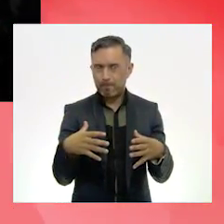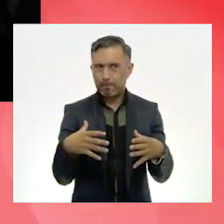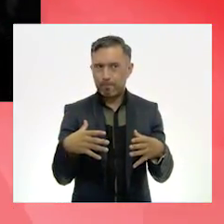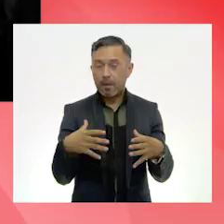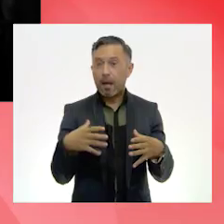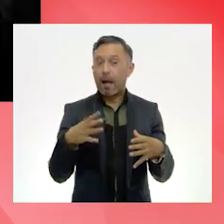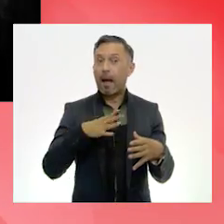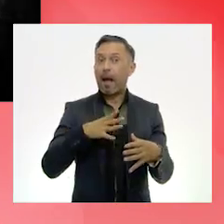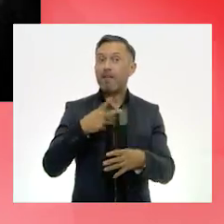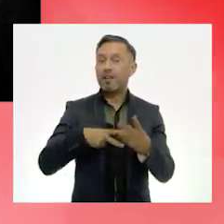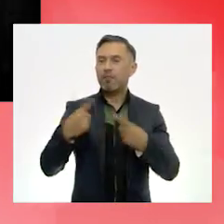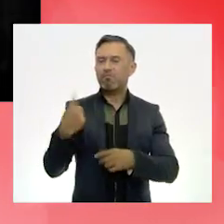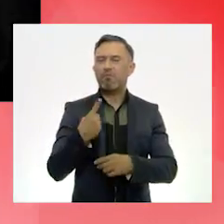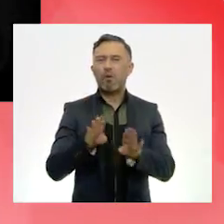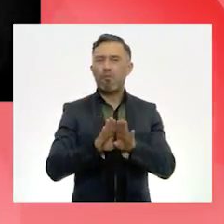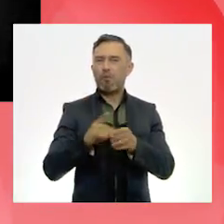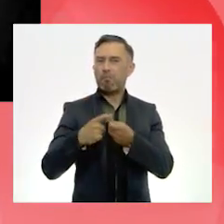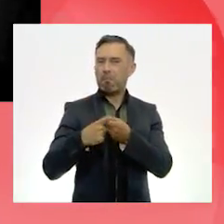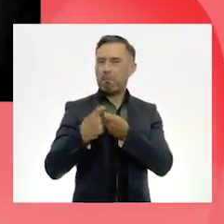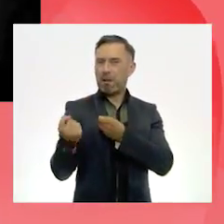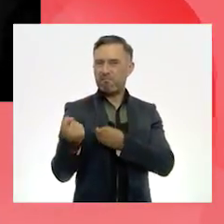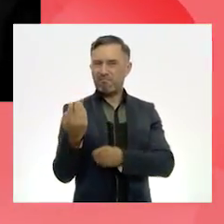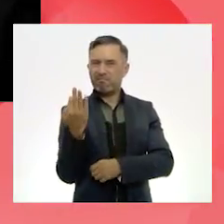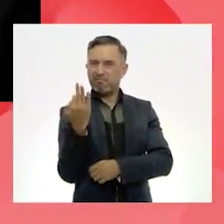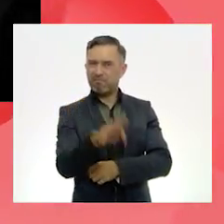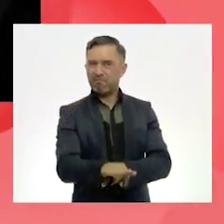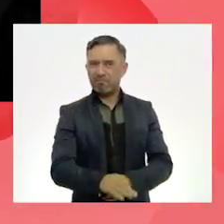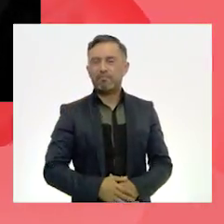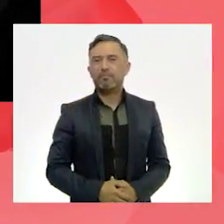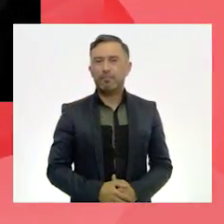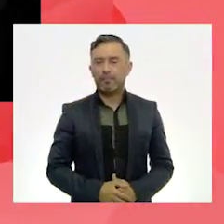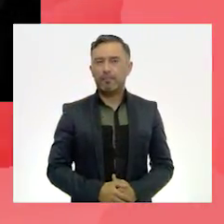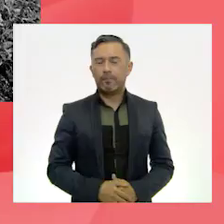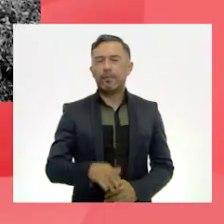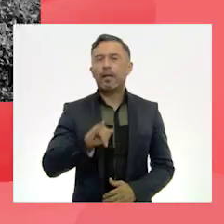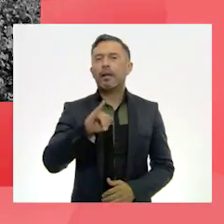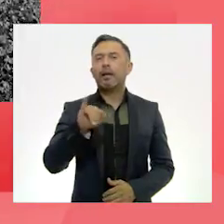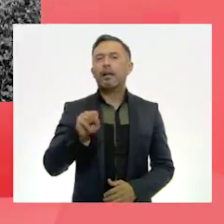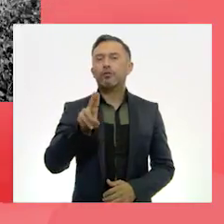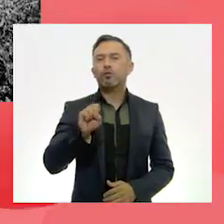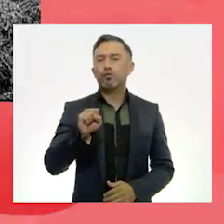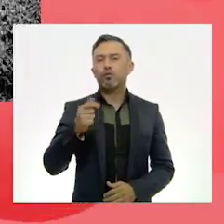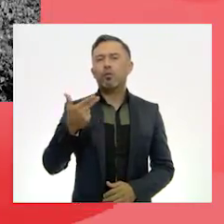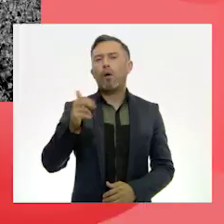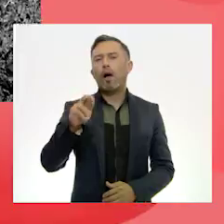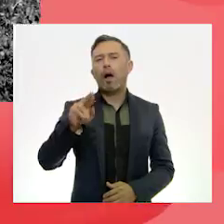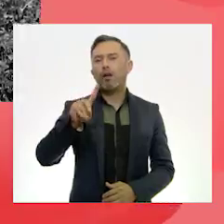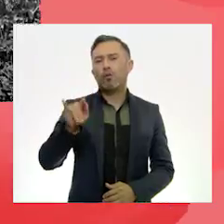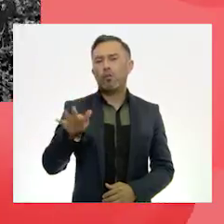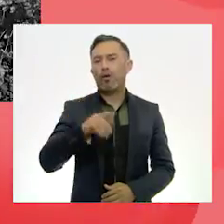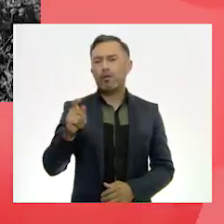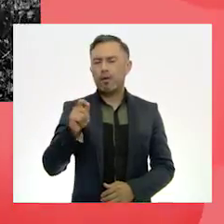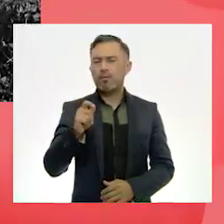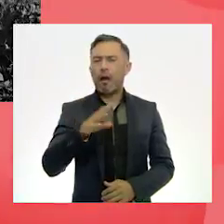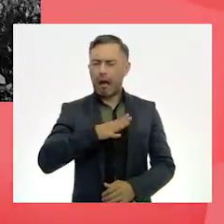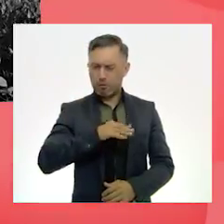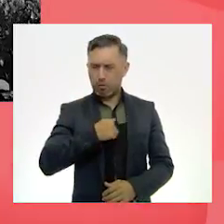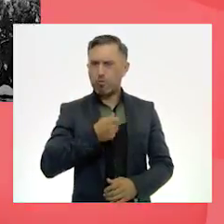desertor, le podemos decir, de Jesús Guajardo, ofreciéndole apoyo y caballada y dinero.